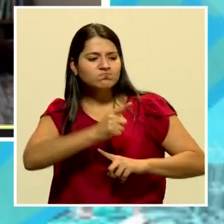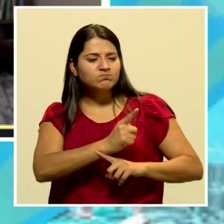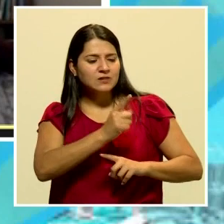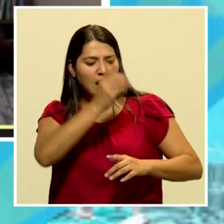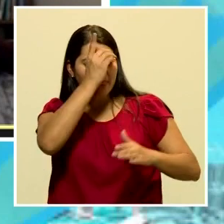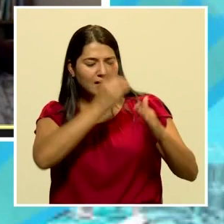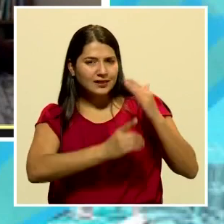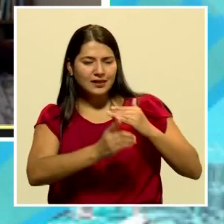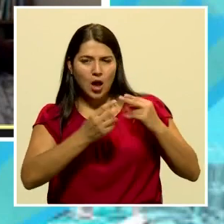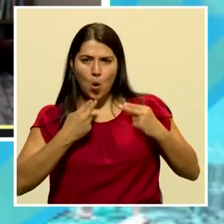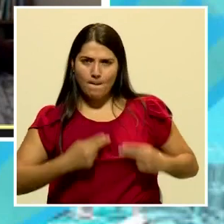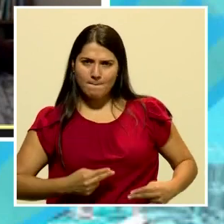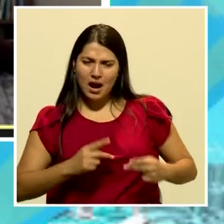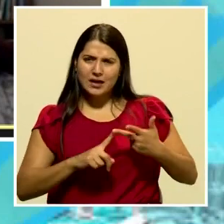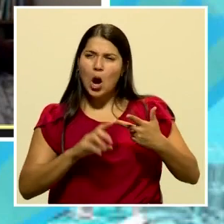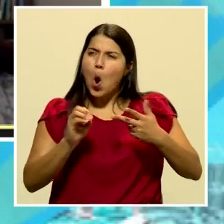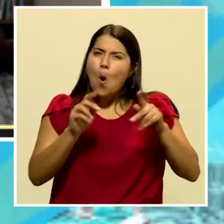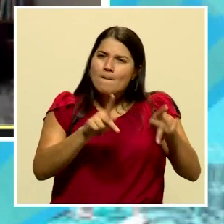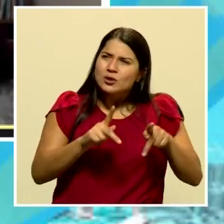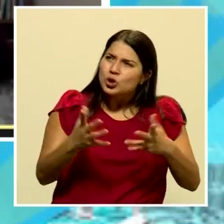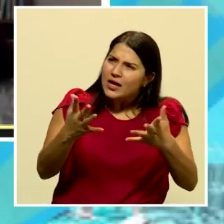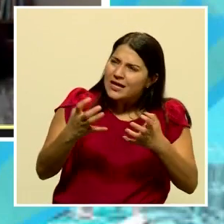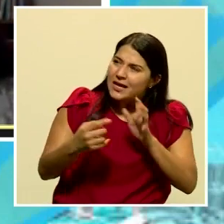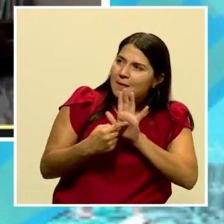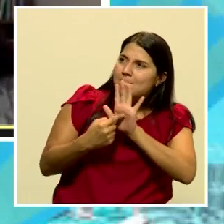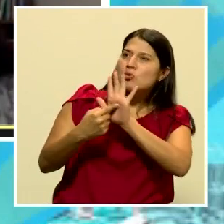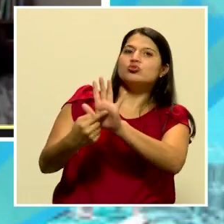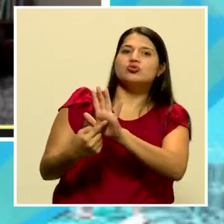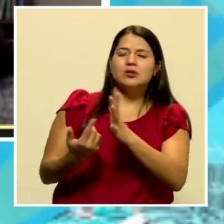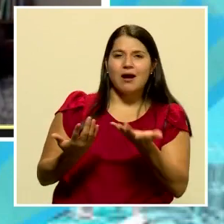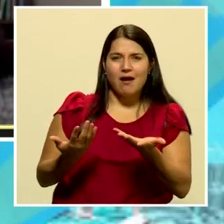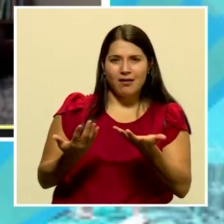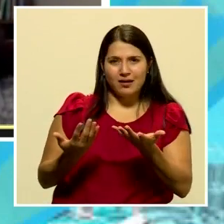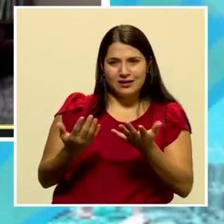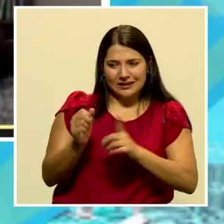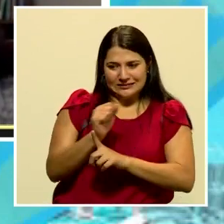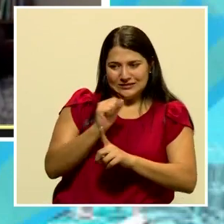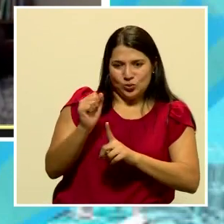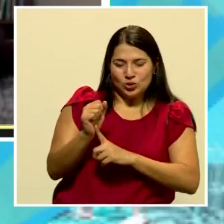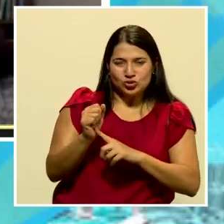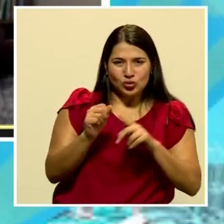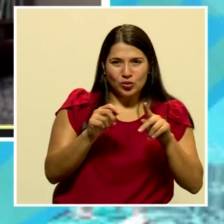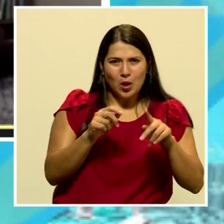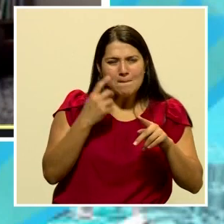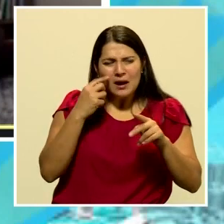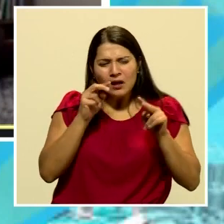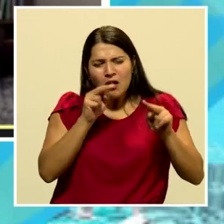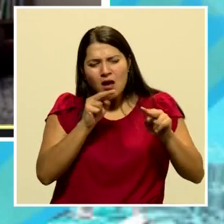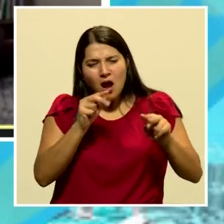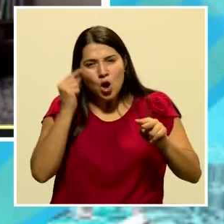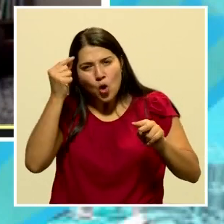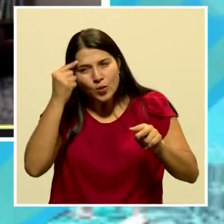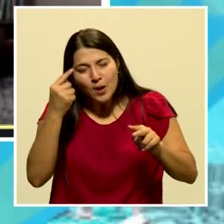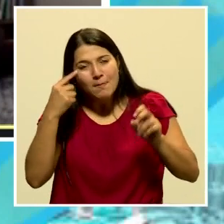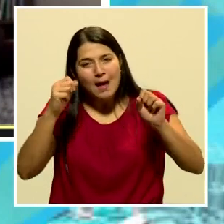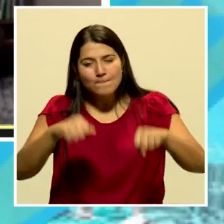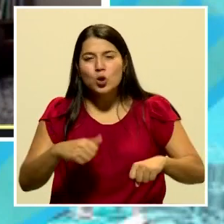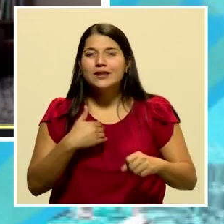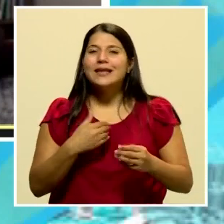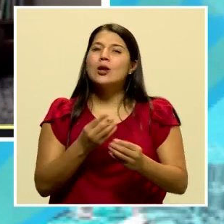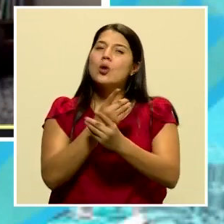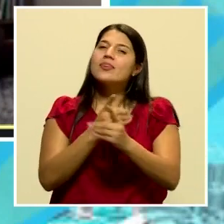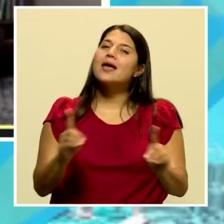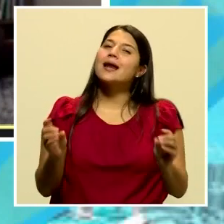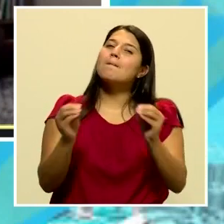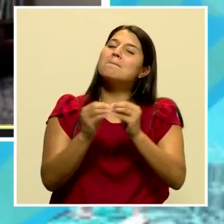voz a los ciudadanos comunes y corrientes para que vigilen los gobiernos, para que haya unas democracias